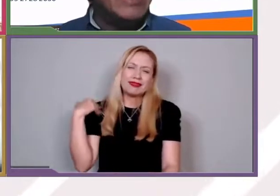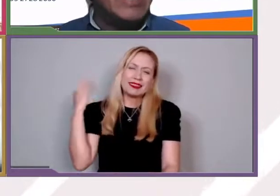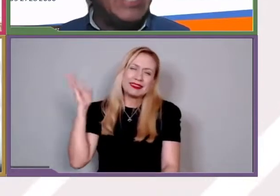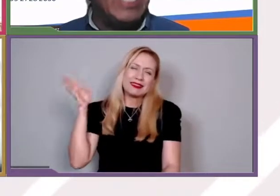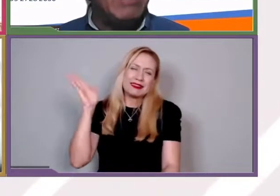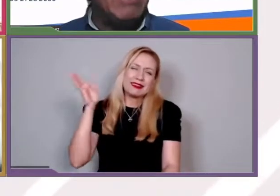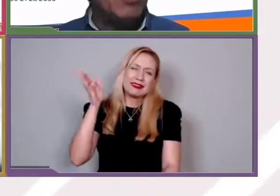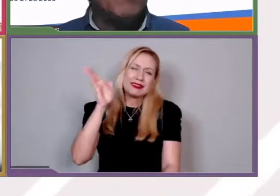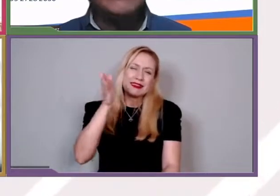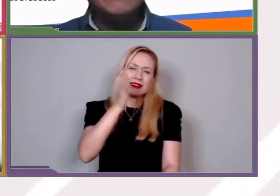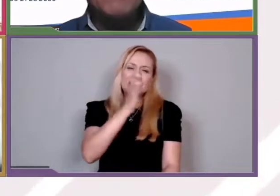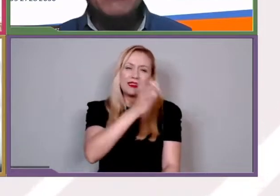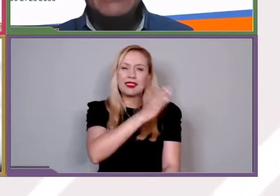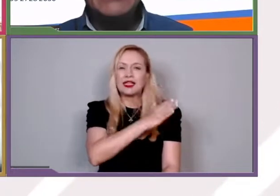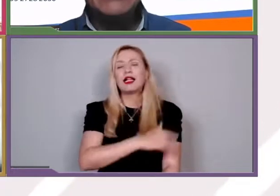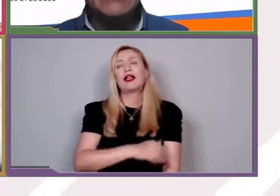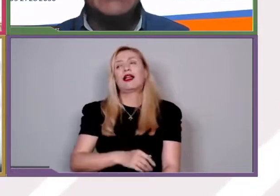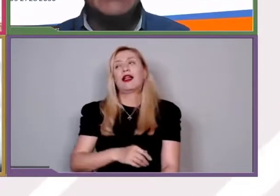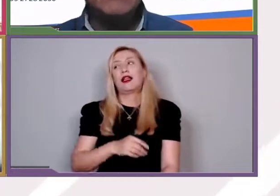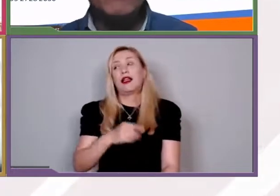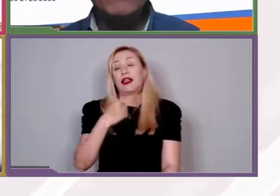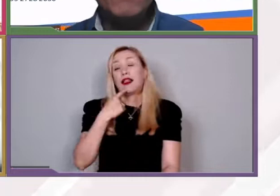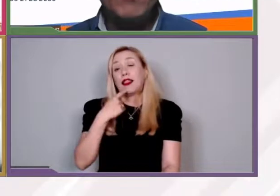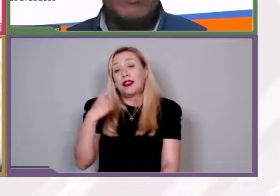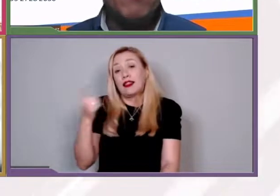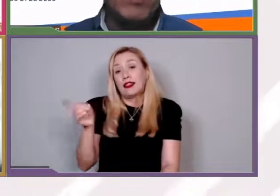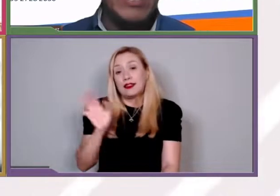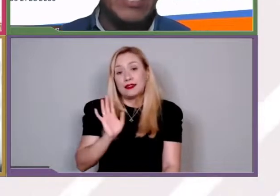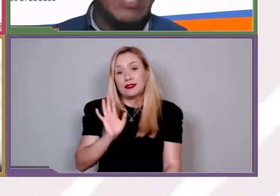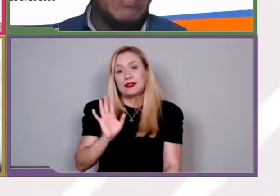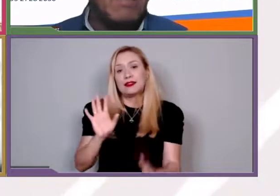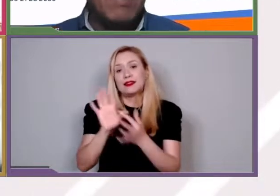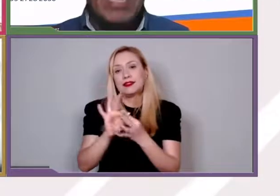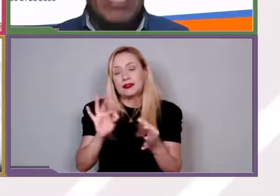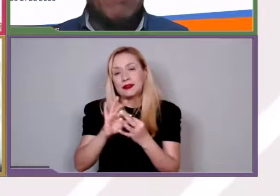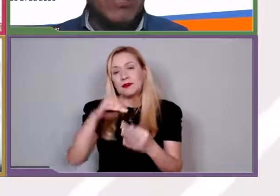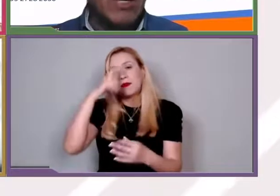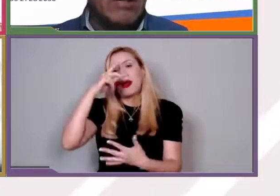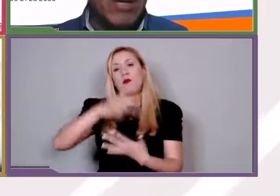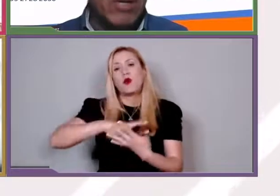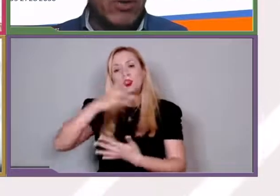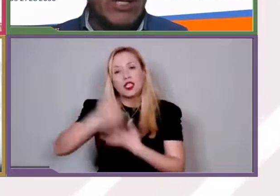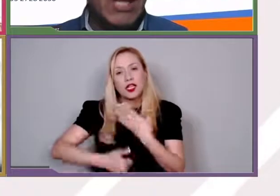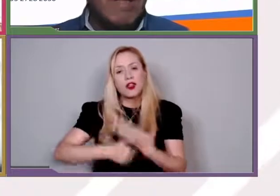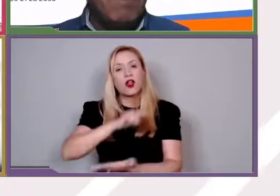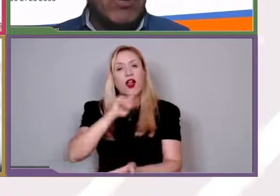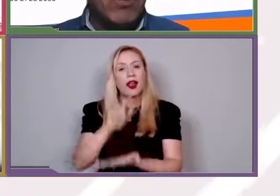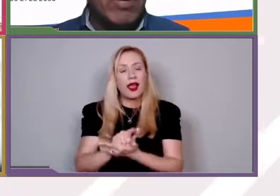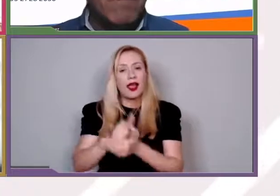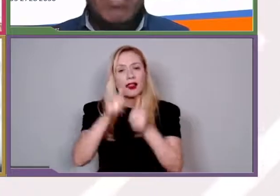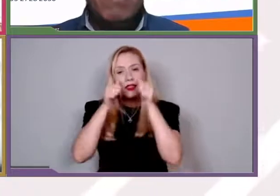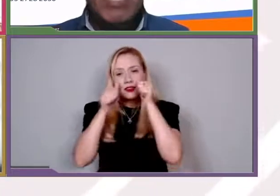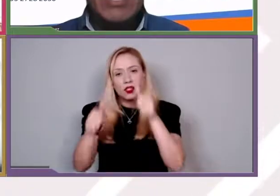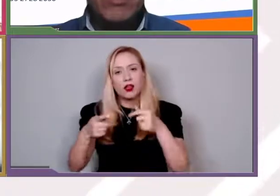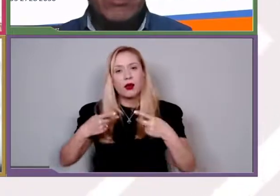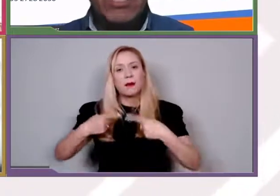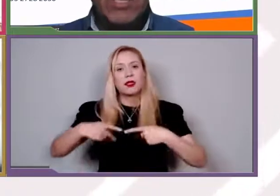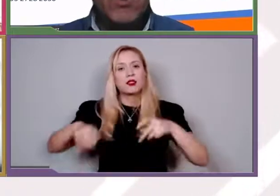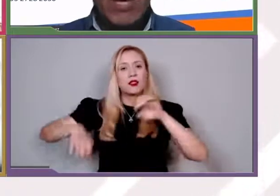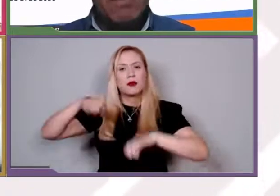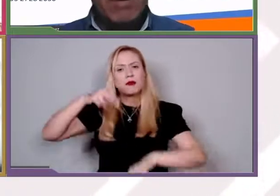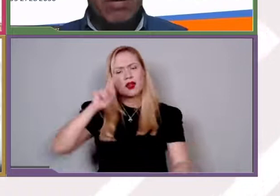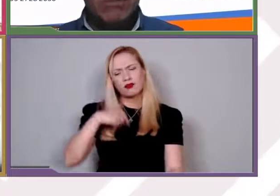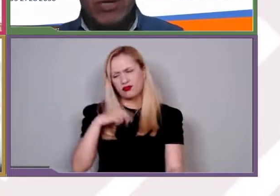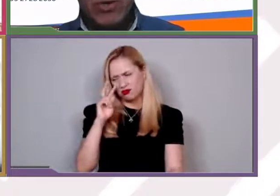donde supuestamente se está generando algún tipo de política para las personas mayores, pero lo que me llama la atención